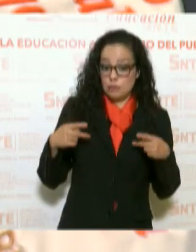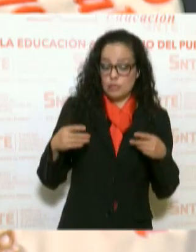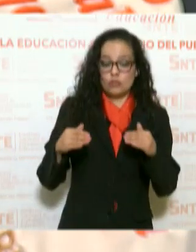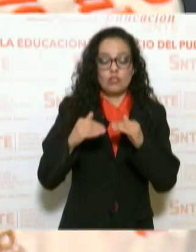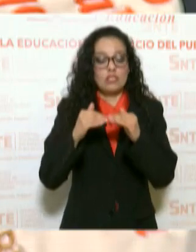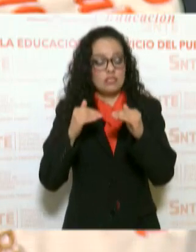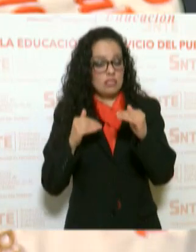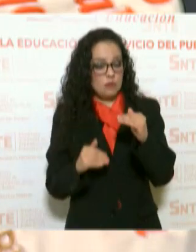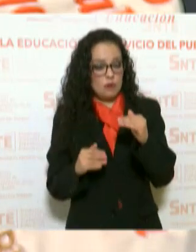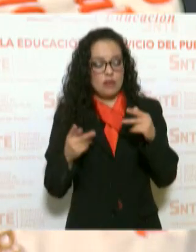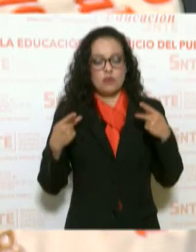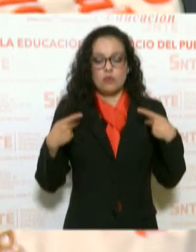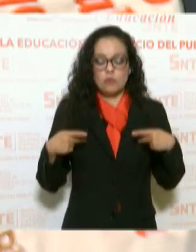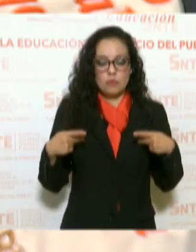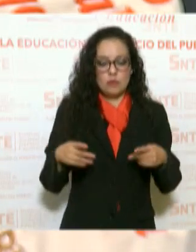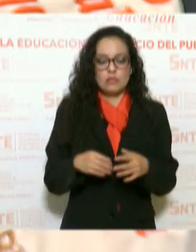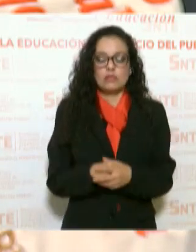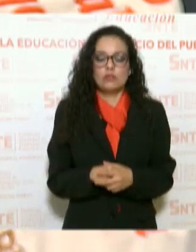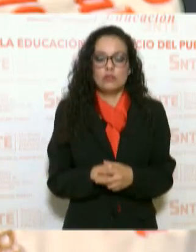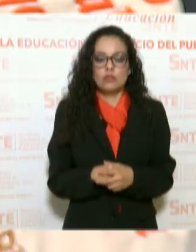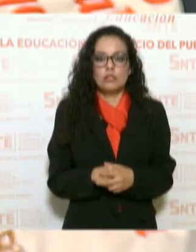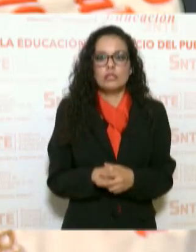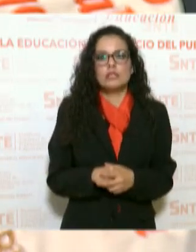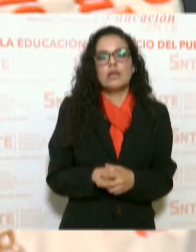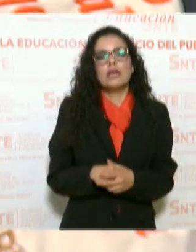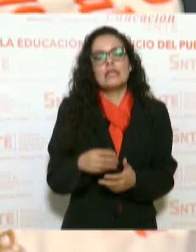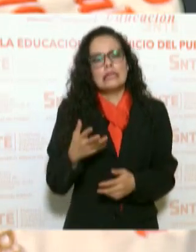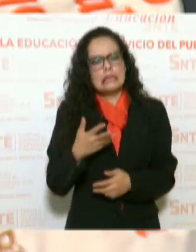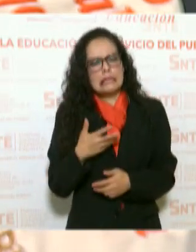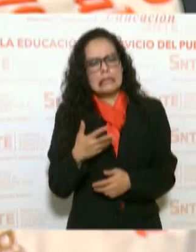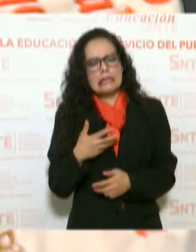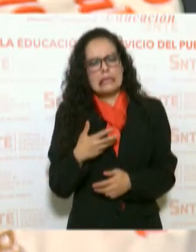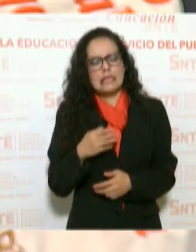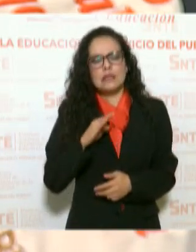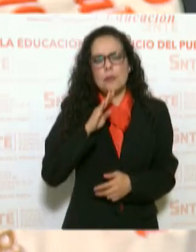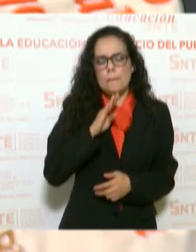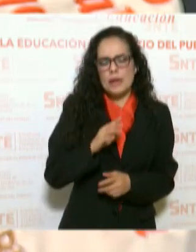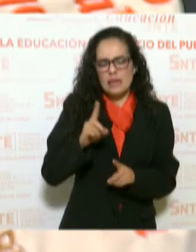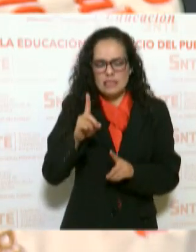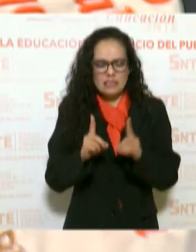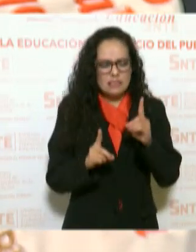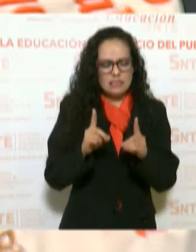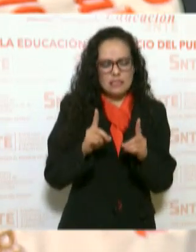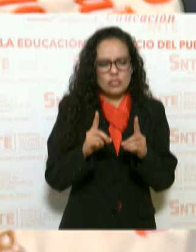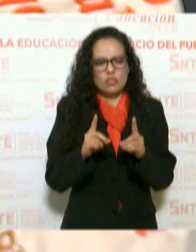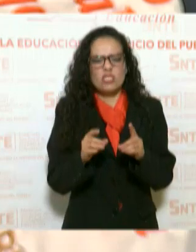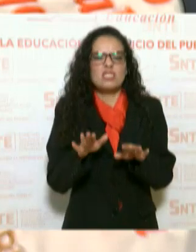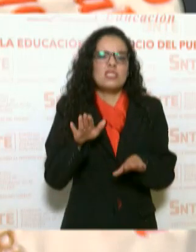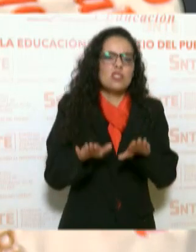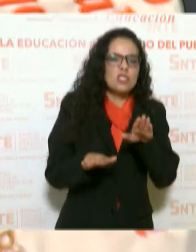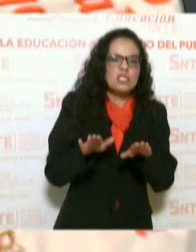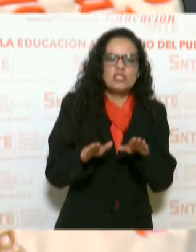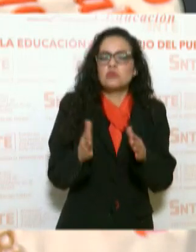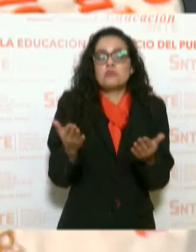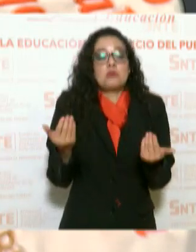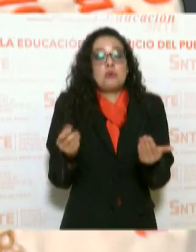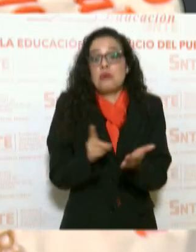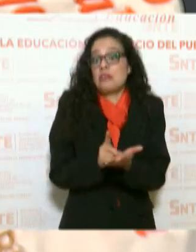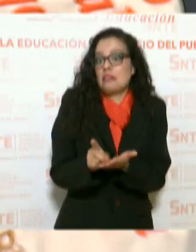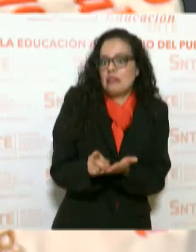y sufre la exclusión de la gobernanza institucional y de la toma de decisiones. A veces no hay, como el derecho a